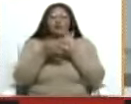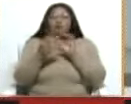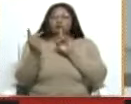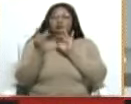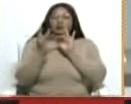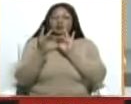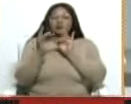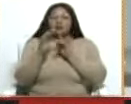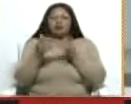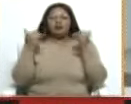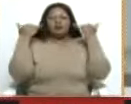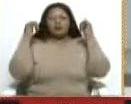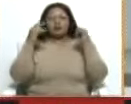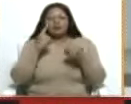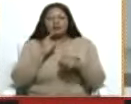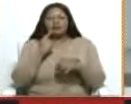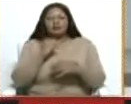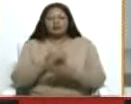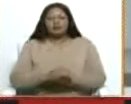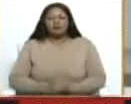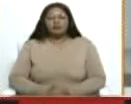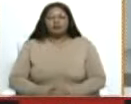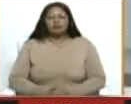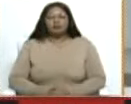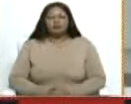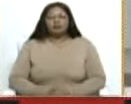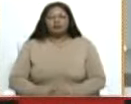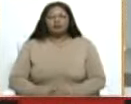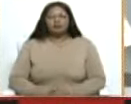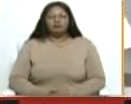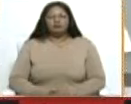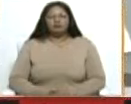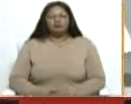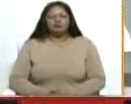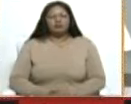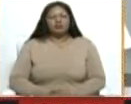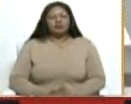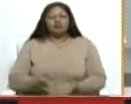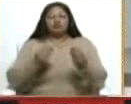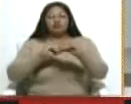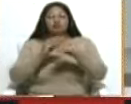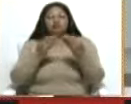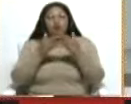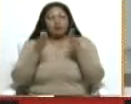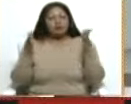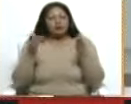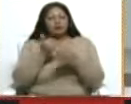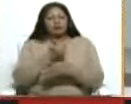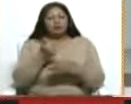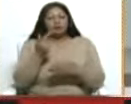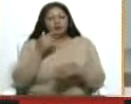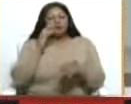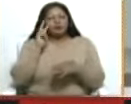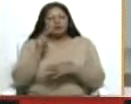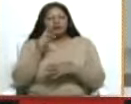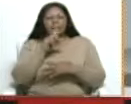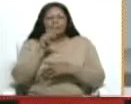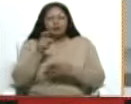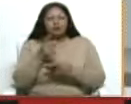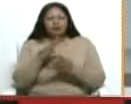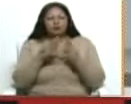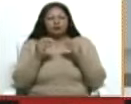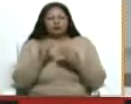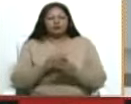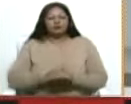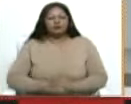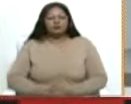directamente con las fiestas tradicionales, con la tradición. En ese censo, como les digo, es abierto, ahí ustedes van a ir viendo las preguntas, estas